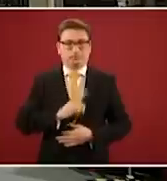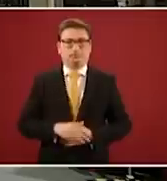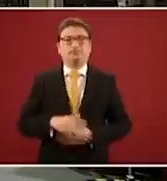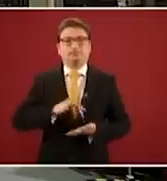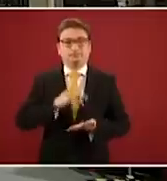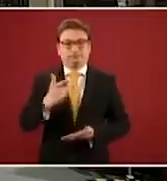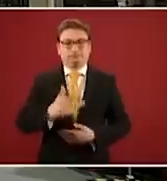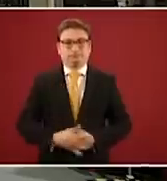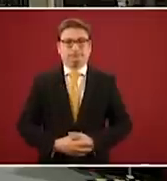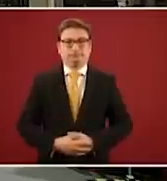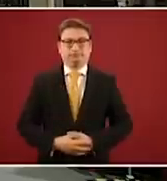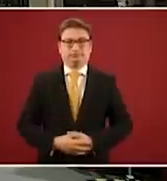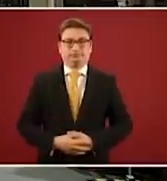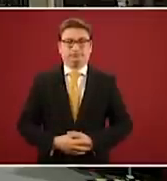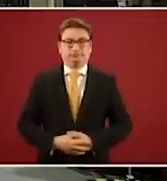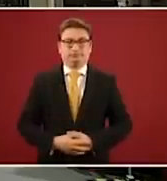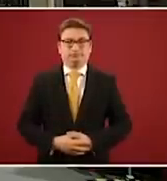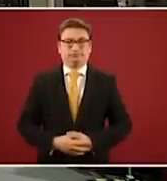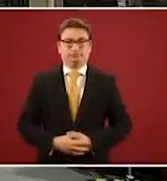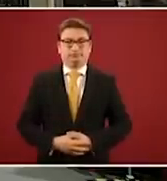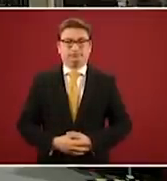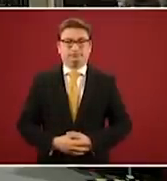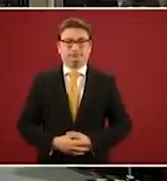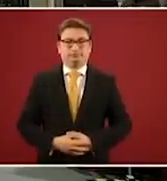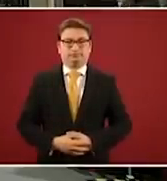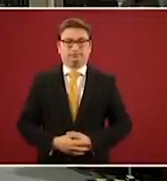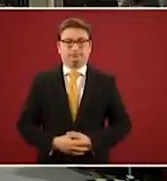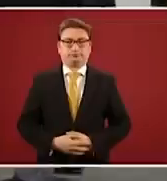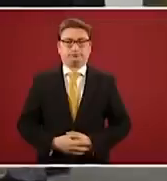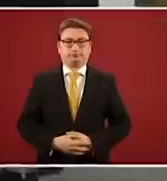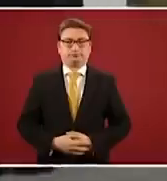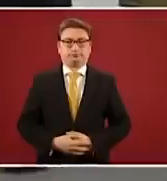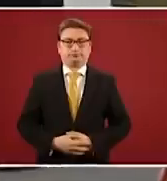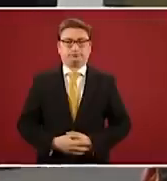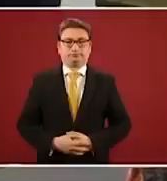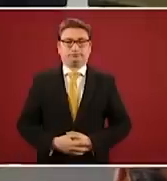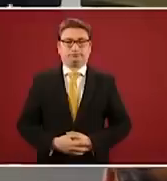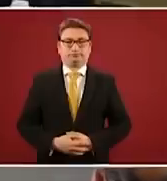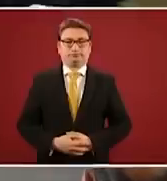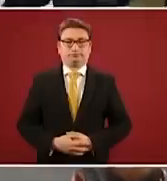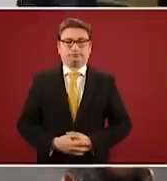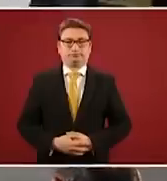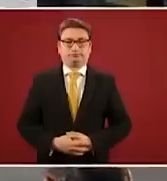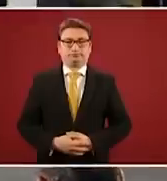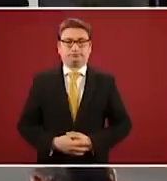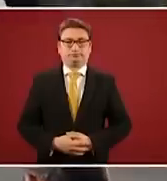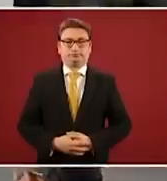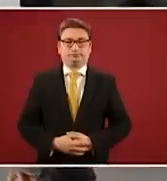Gracias. Gracias.